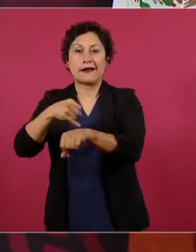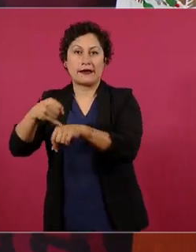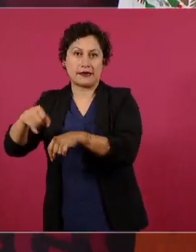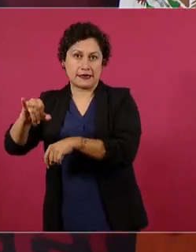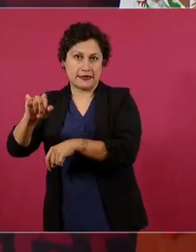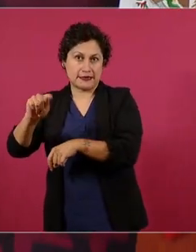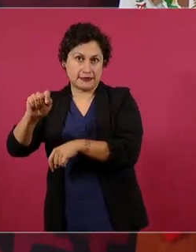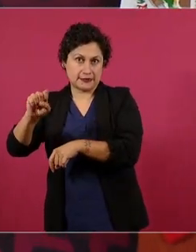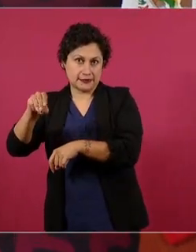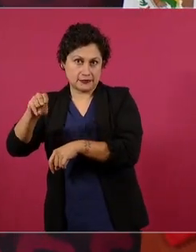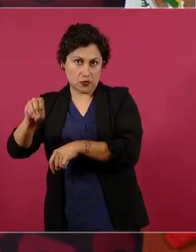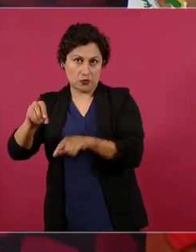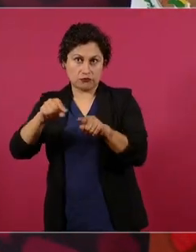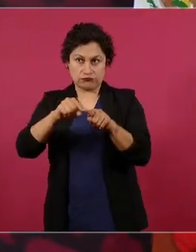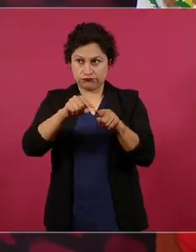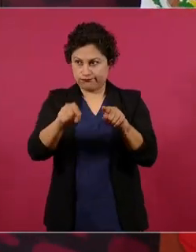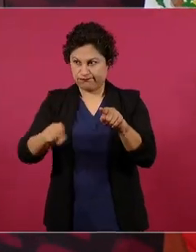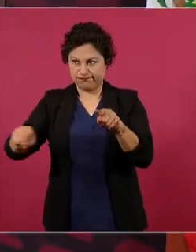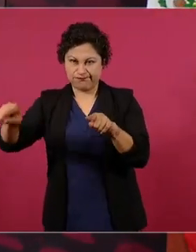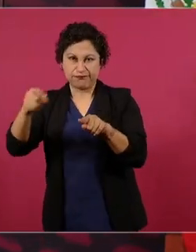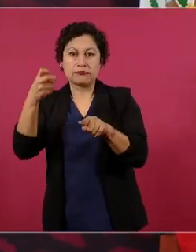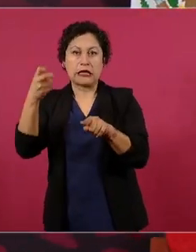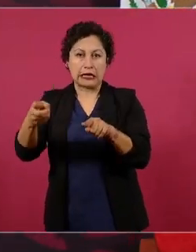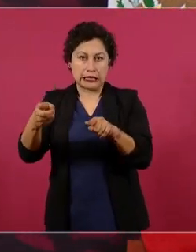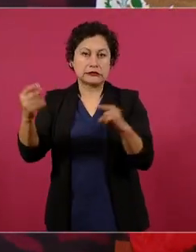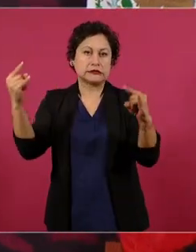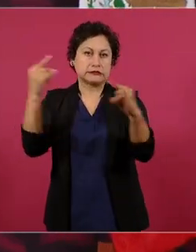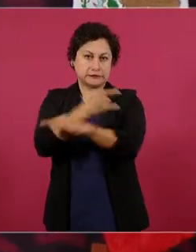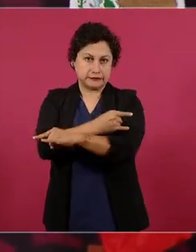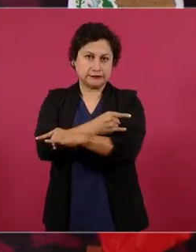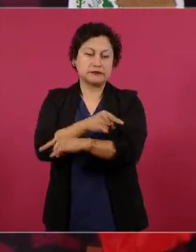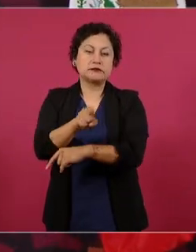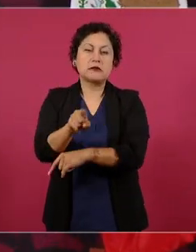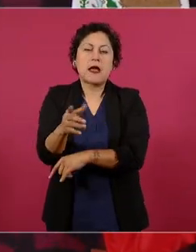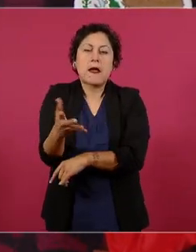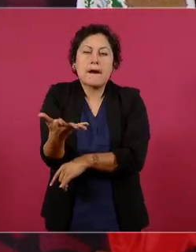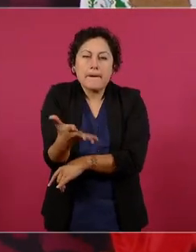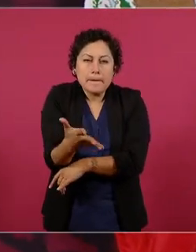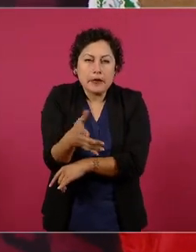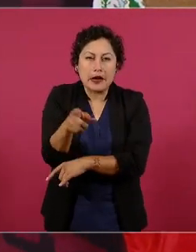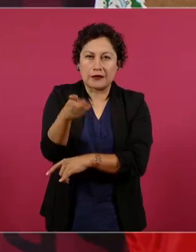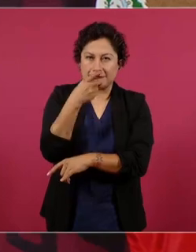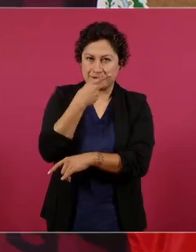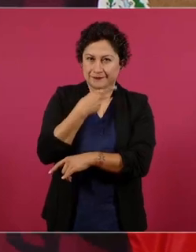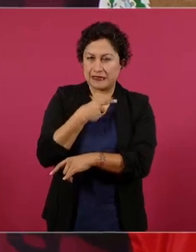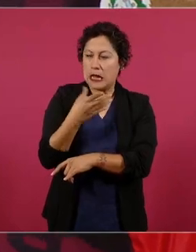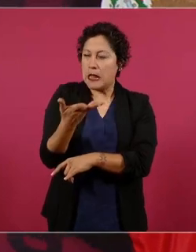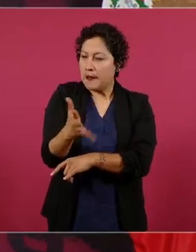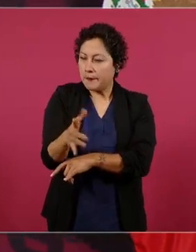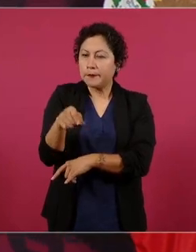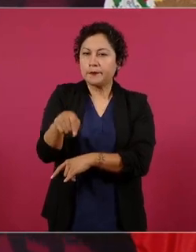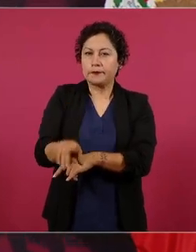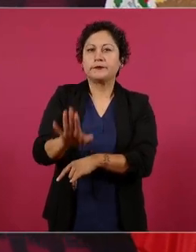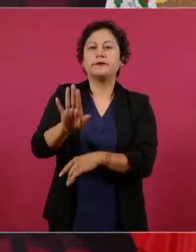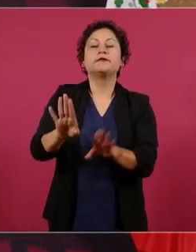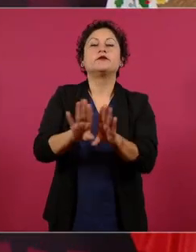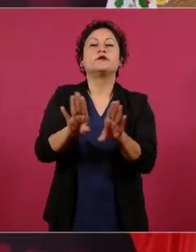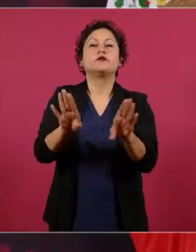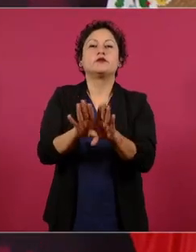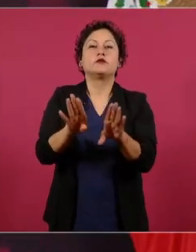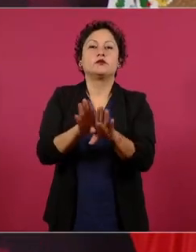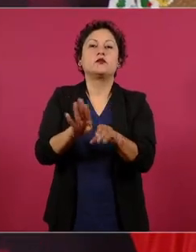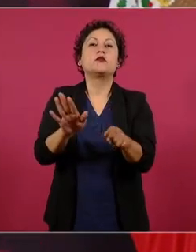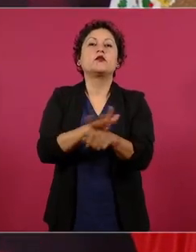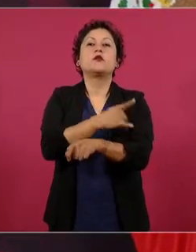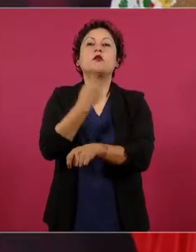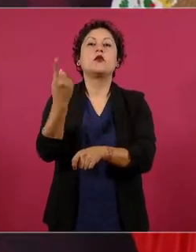Sobre todo es parecido por el contrato del acarreo de